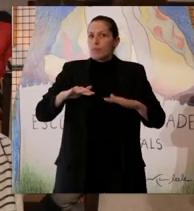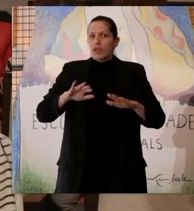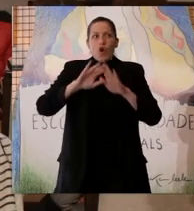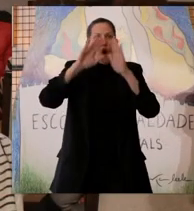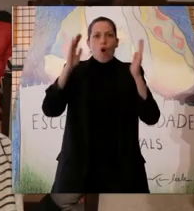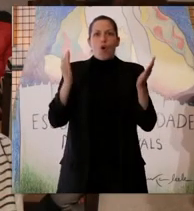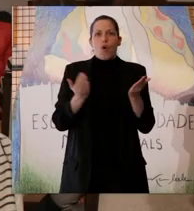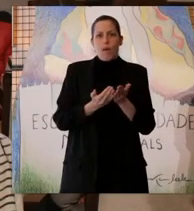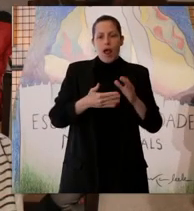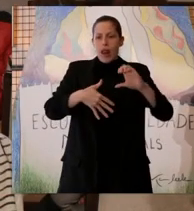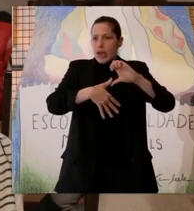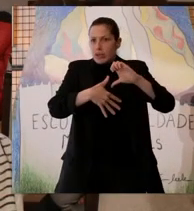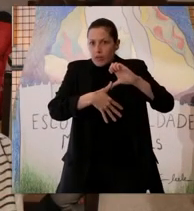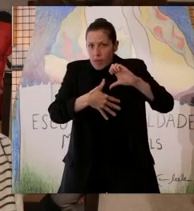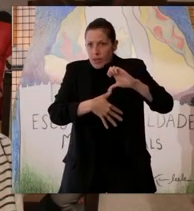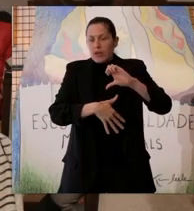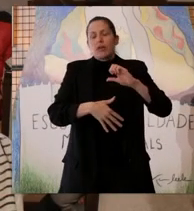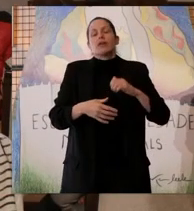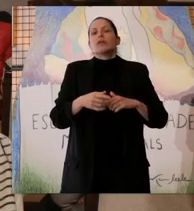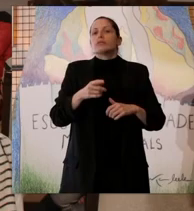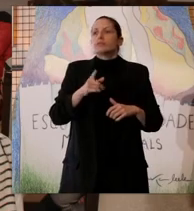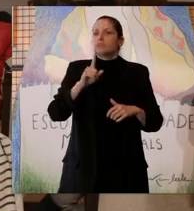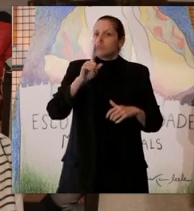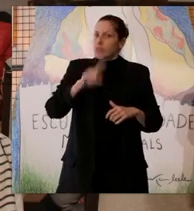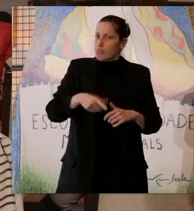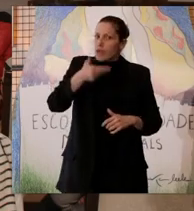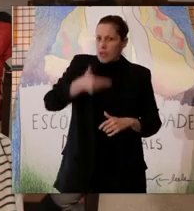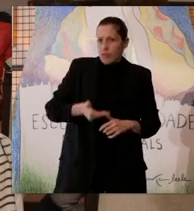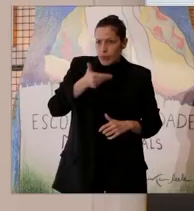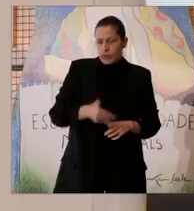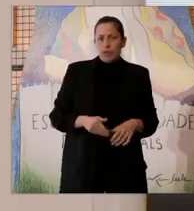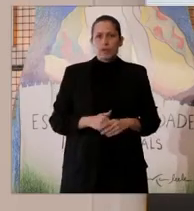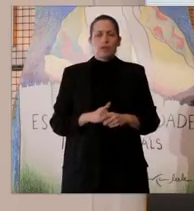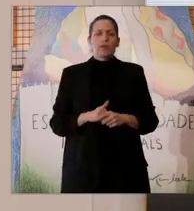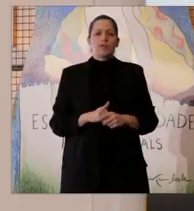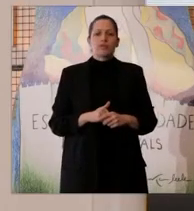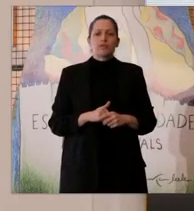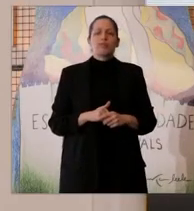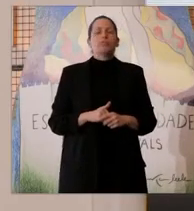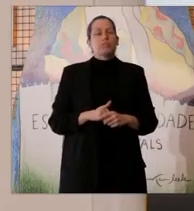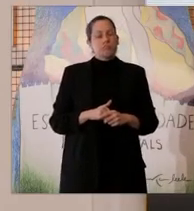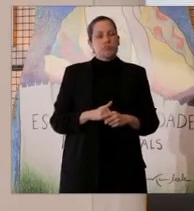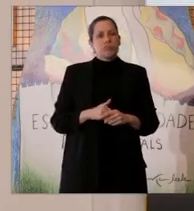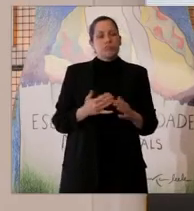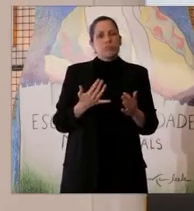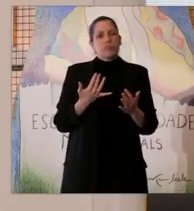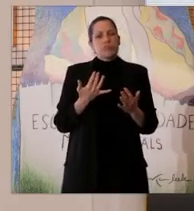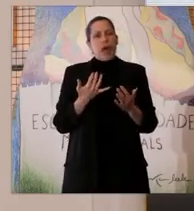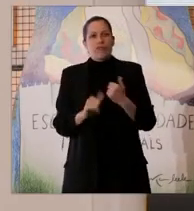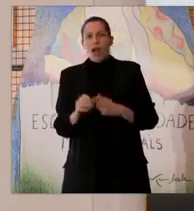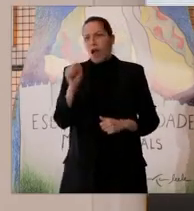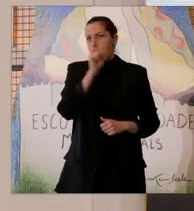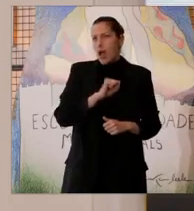en todo esto durante todos esos años es fundamental también llegamos al mitú y llegamos al año